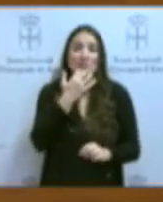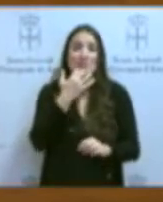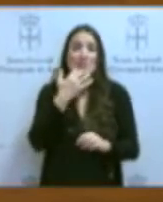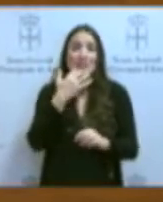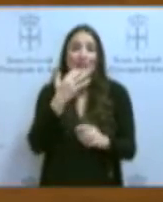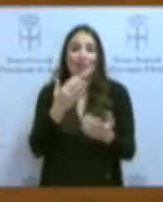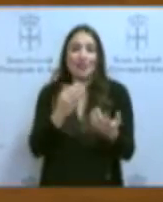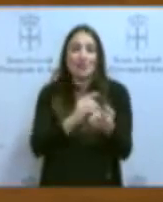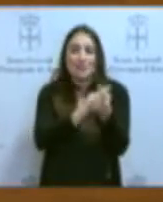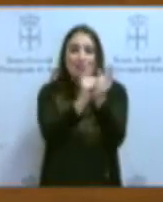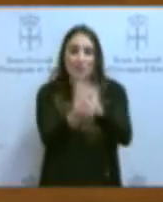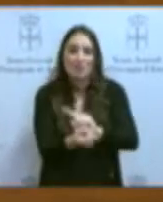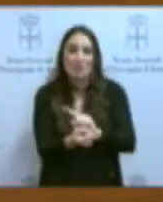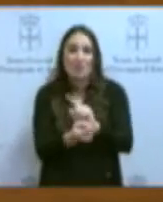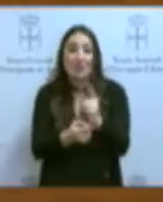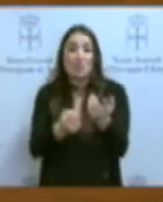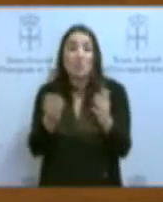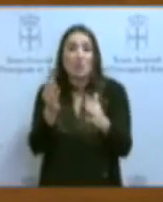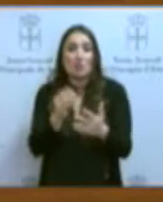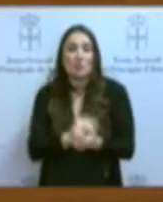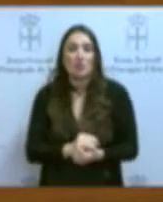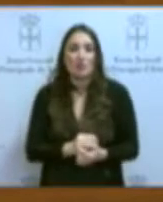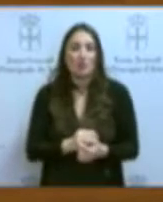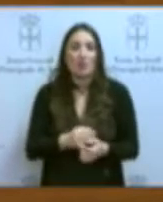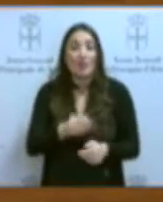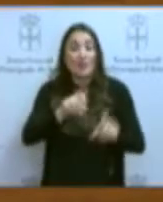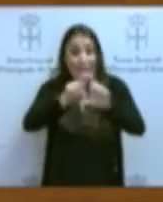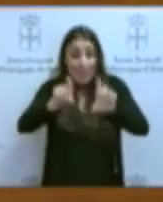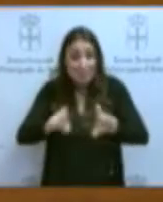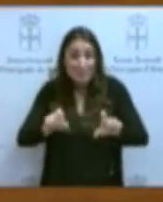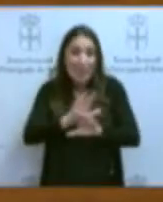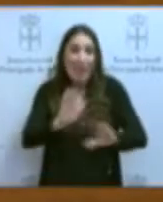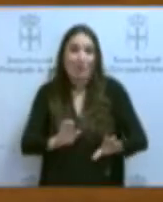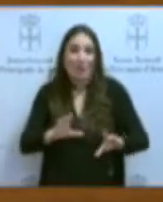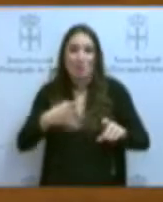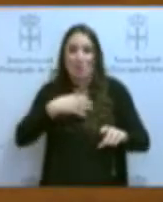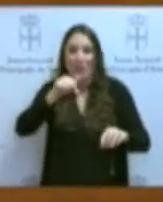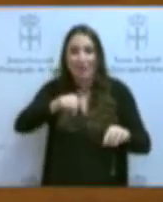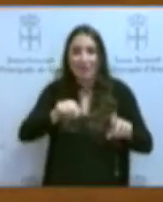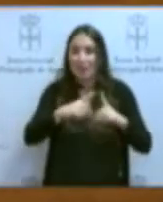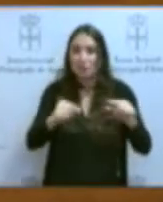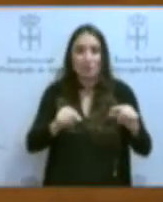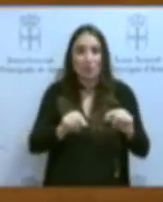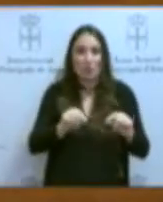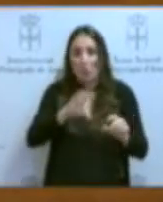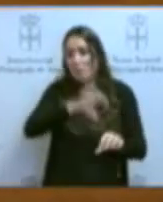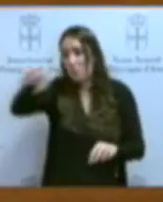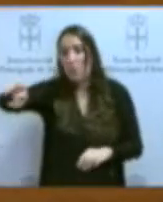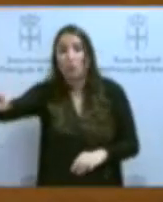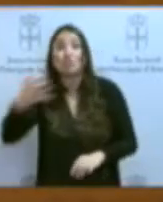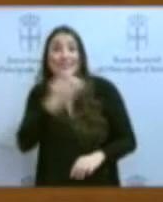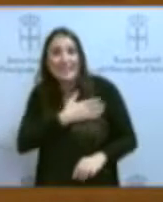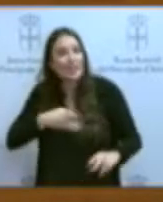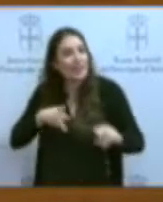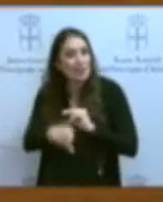la Unión Europea cada vez van a ir a más y finalmente la empresa terminará deslocalizándose. Si queremos evitar eso, desde ya tenemos